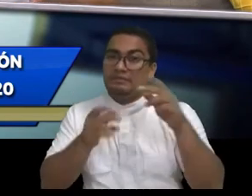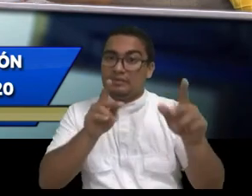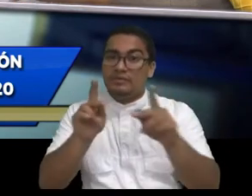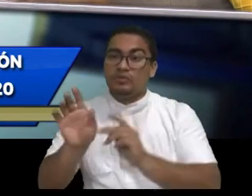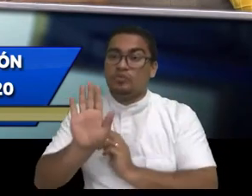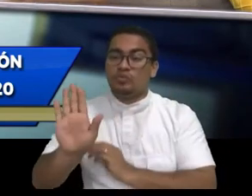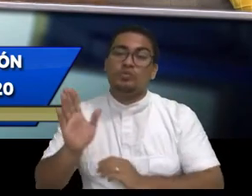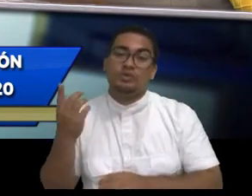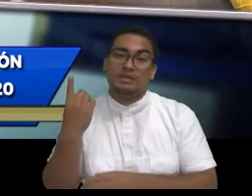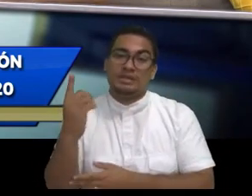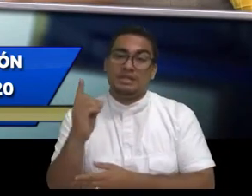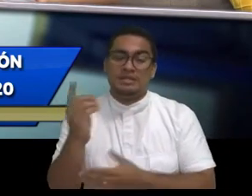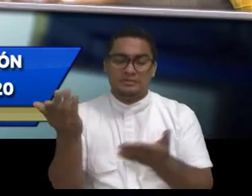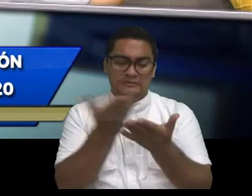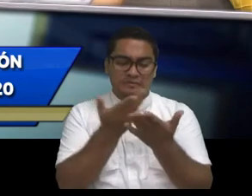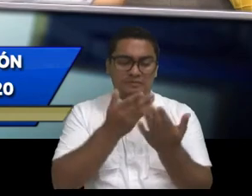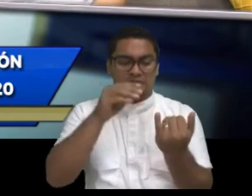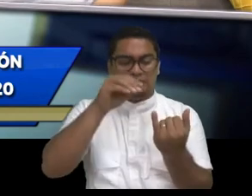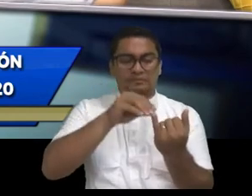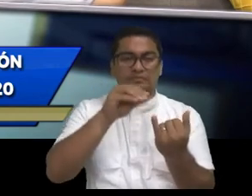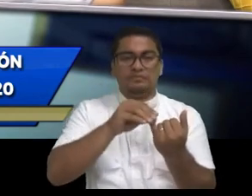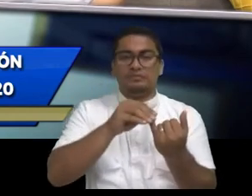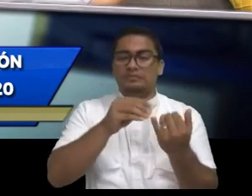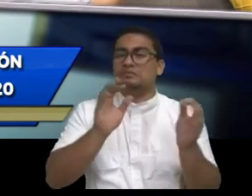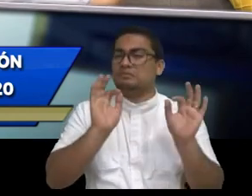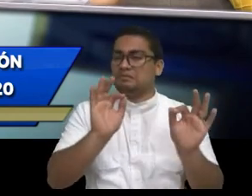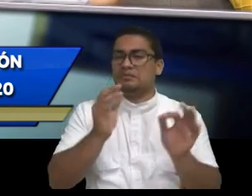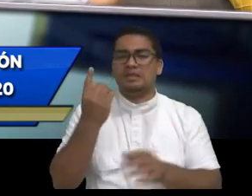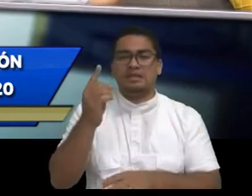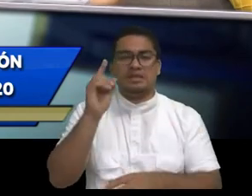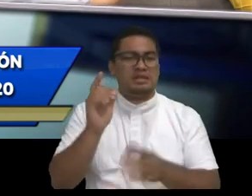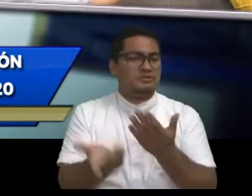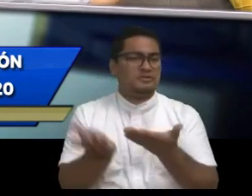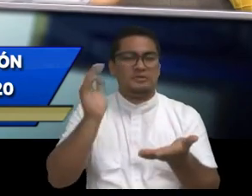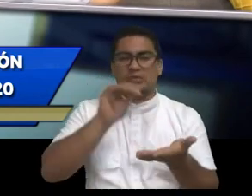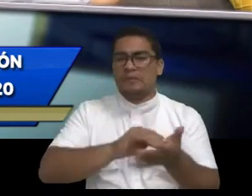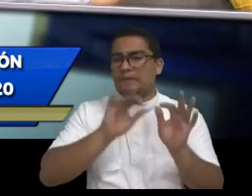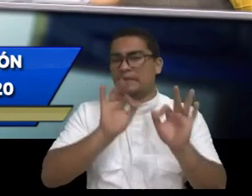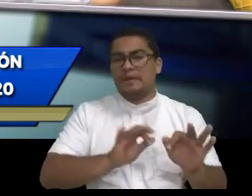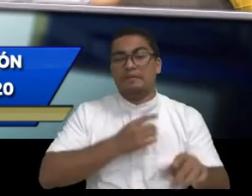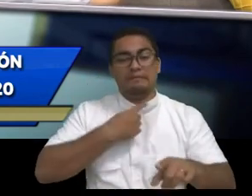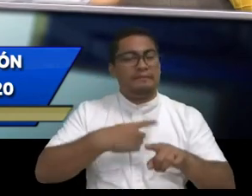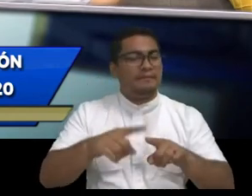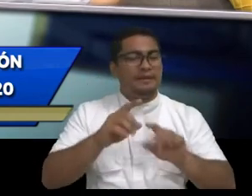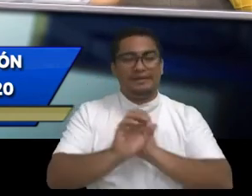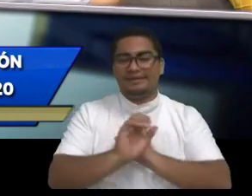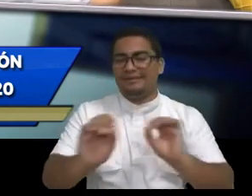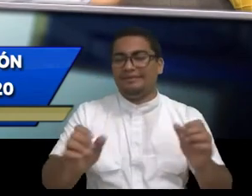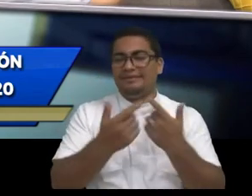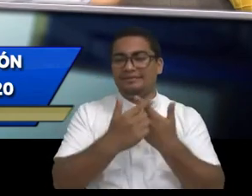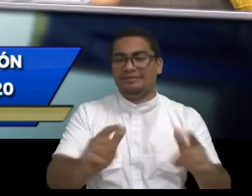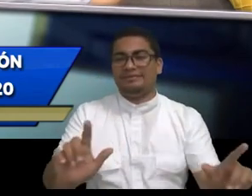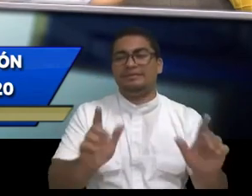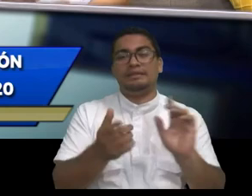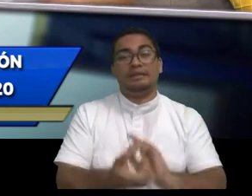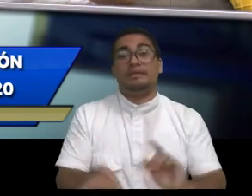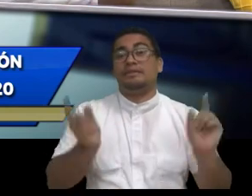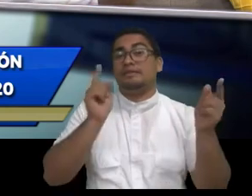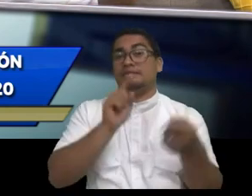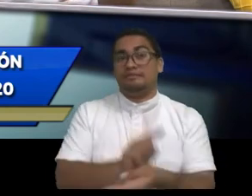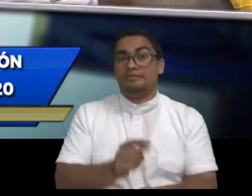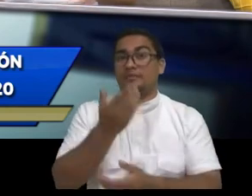derechos en educación técnica y capacitación han sido restrictivos a través de la gratuidad y esa calidad de la formación pues entonces